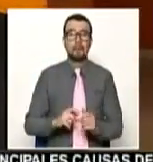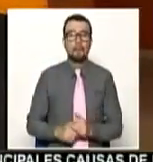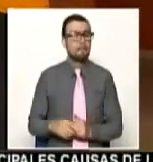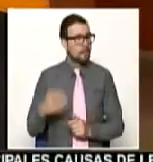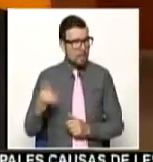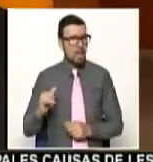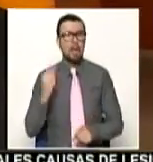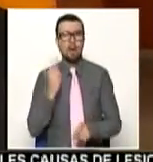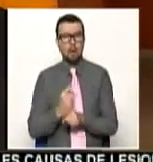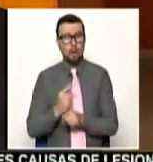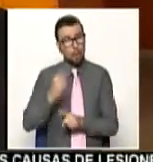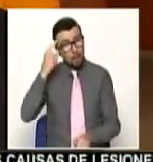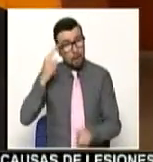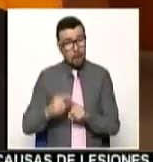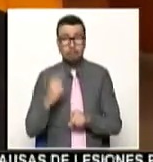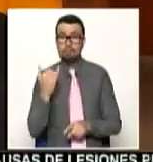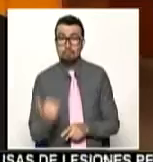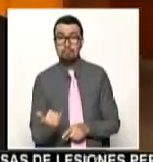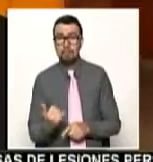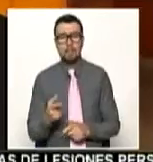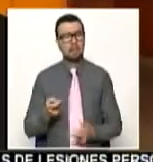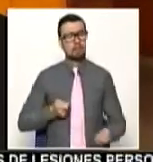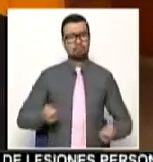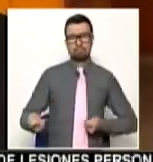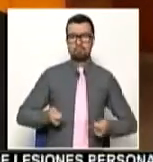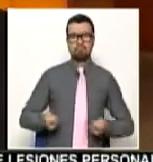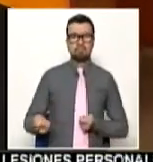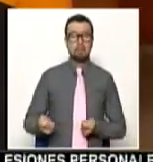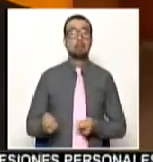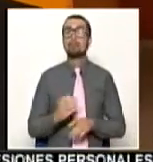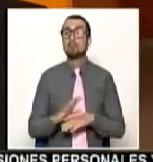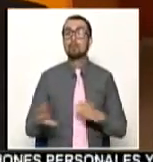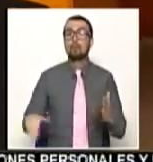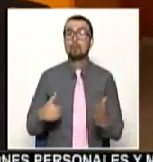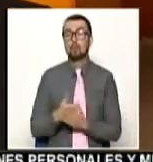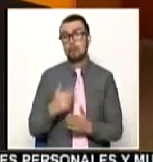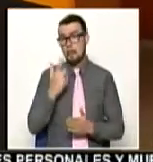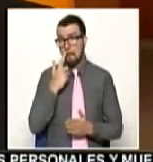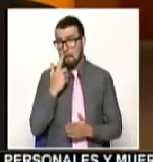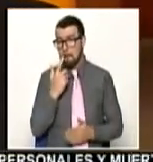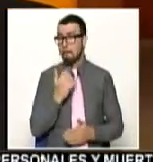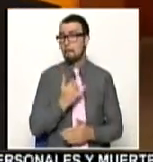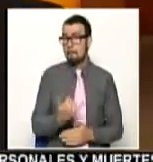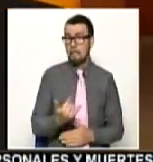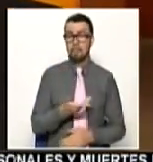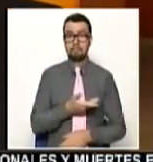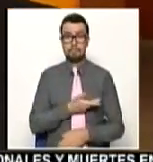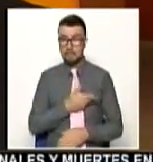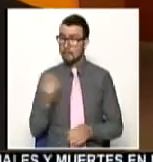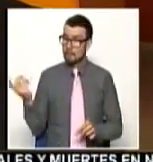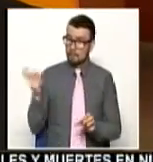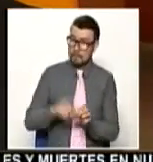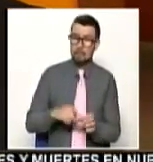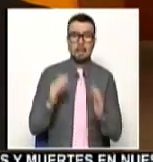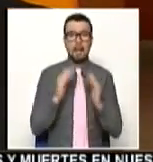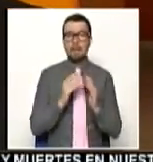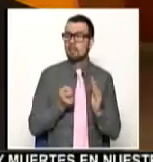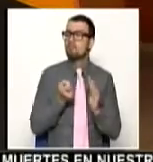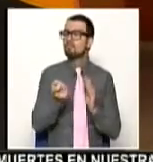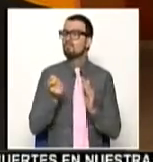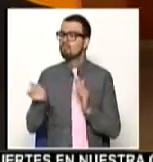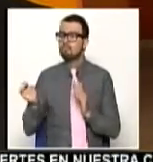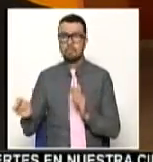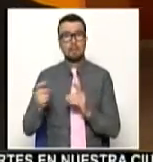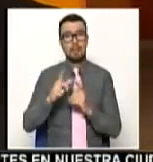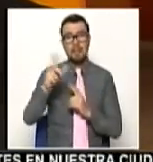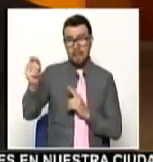la meta, vamos a generar que todos los padres, todos los acudientes, los vecinos, los niños que están por fuera, el